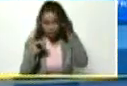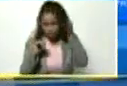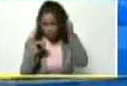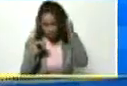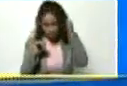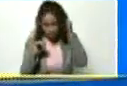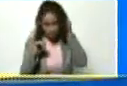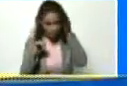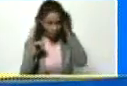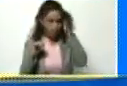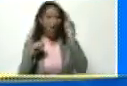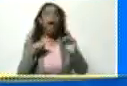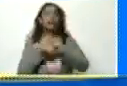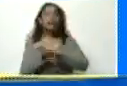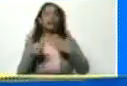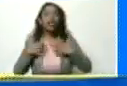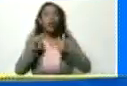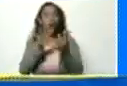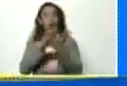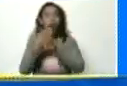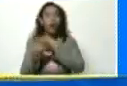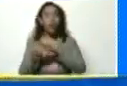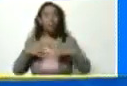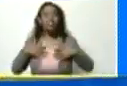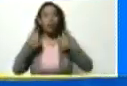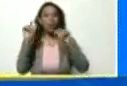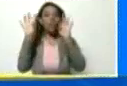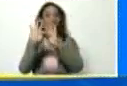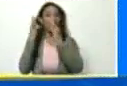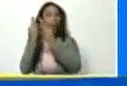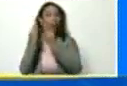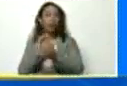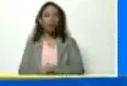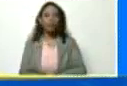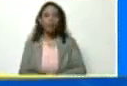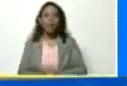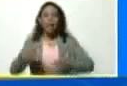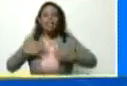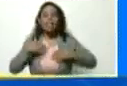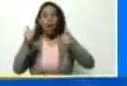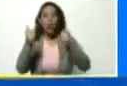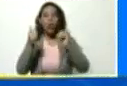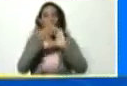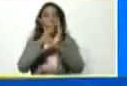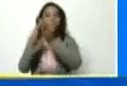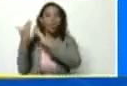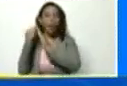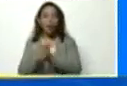barrio, a la salud de familia, a la salud comunitaria,